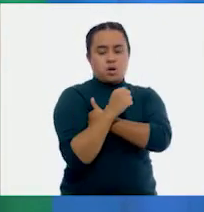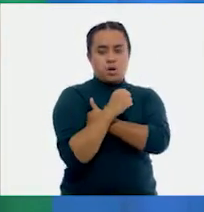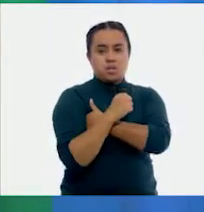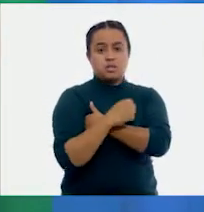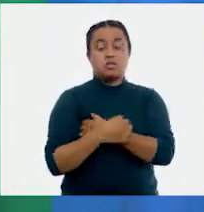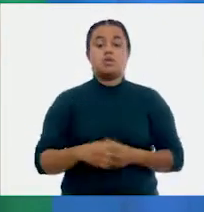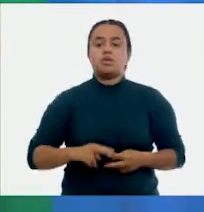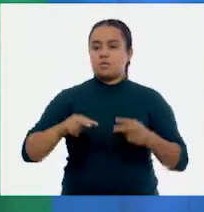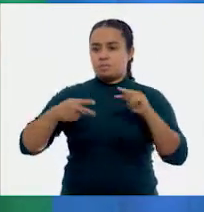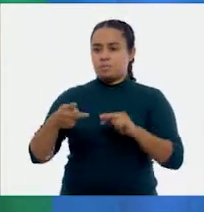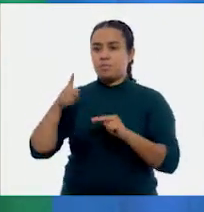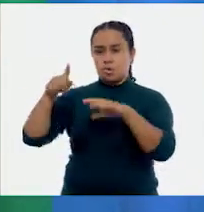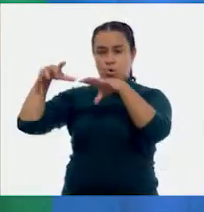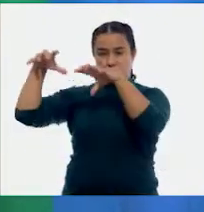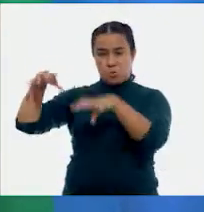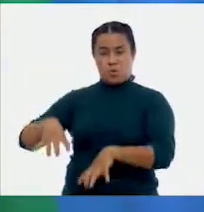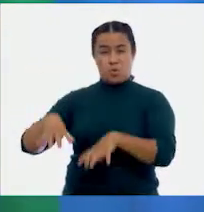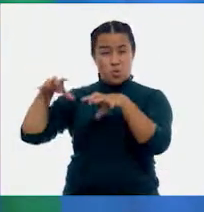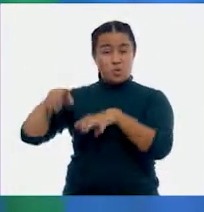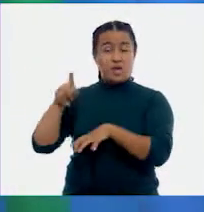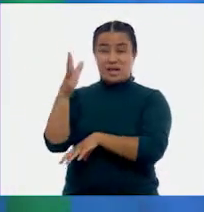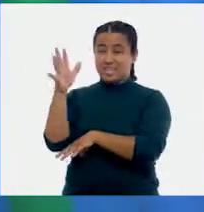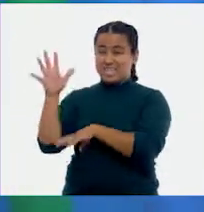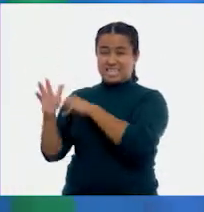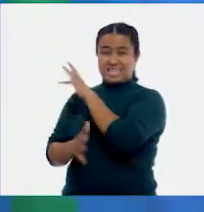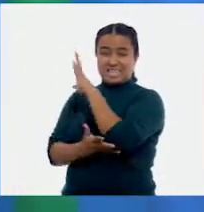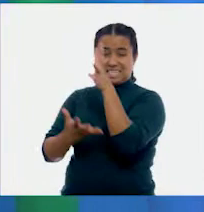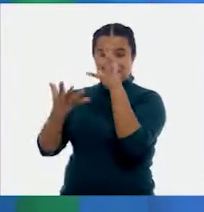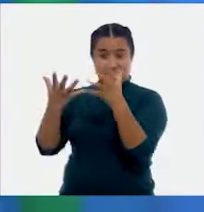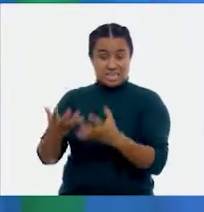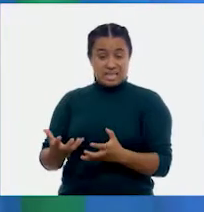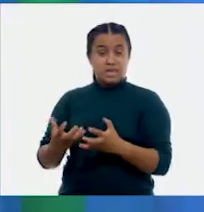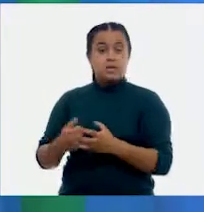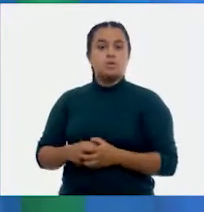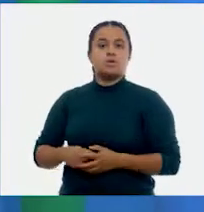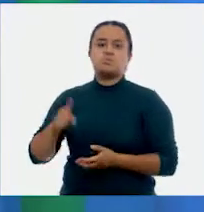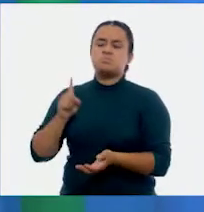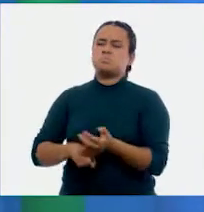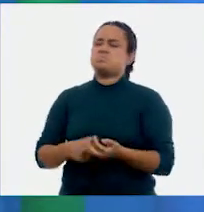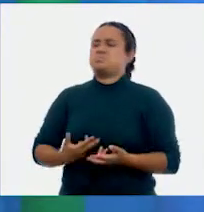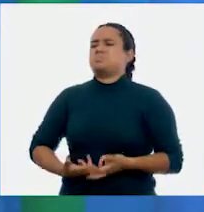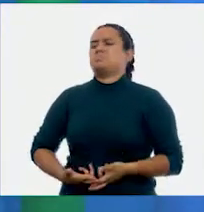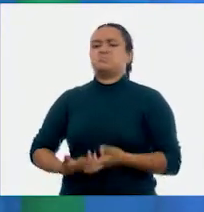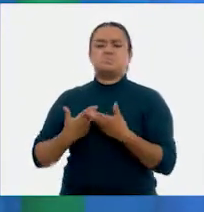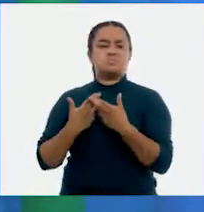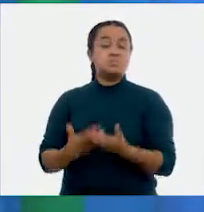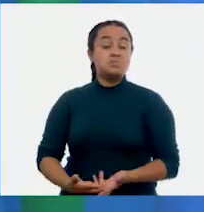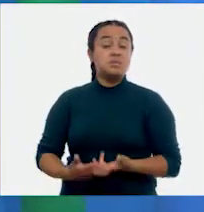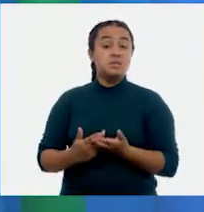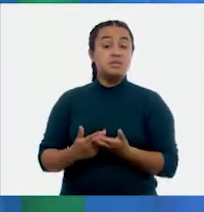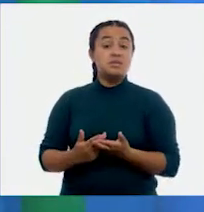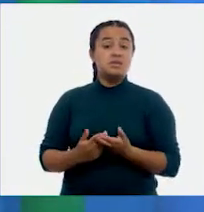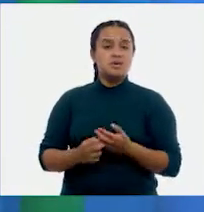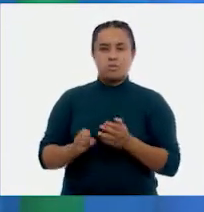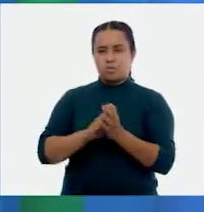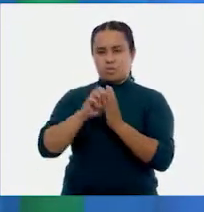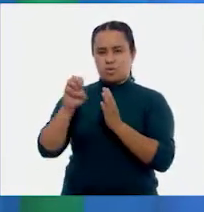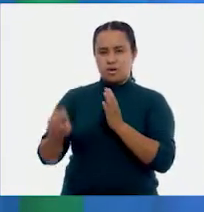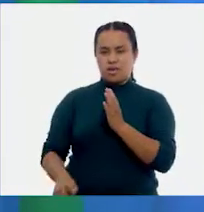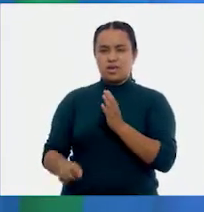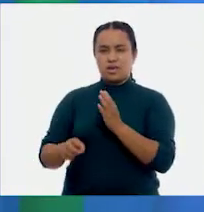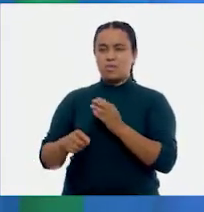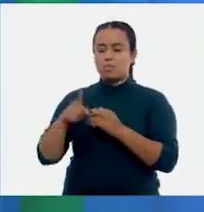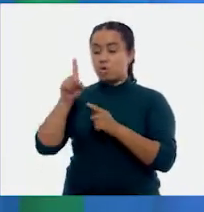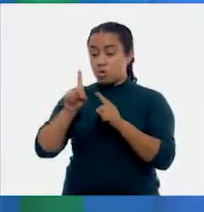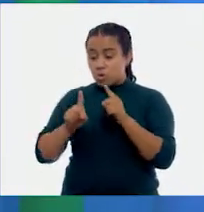En contraste, la lluvia que se precipita en las selvas y los bosques es tan abundante que al escurrir una parte a las